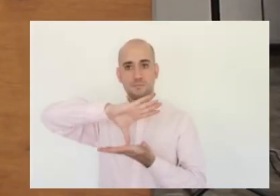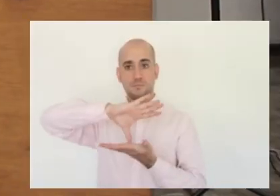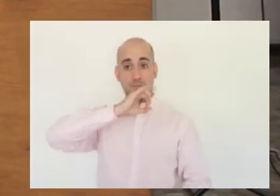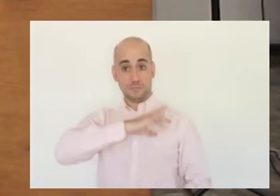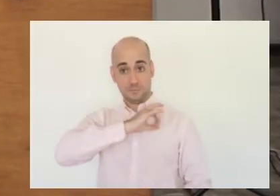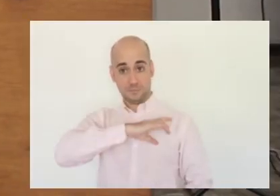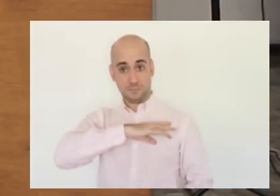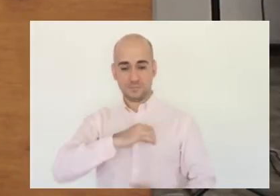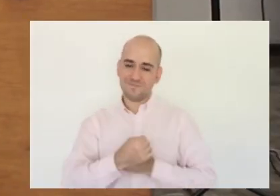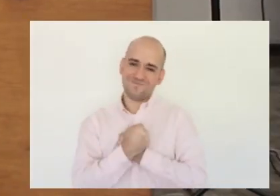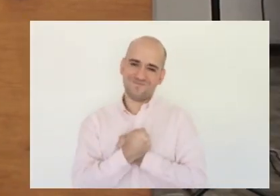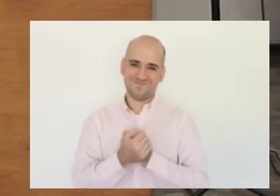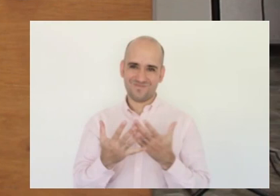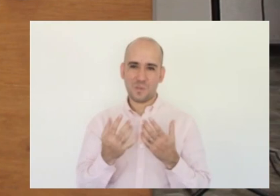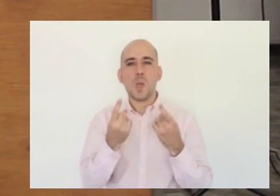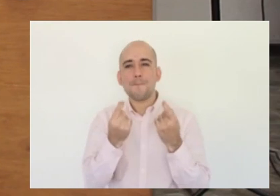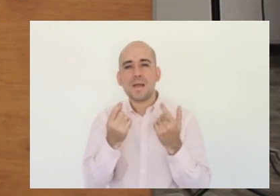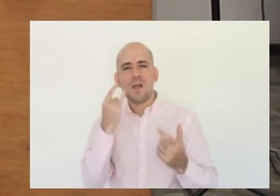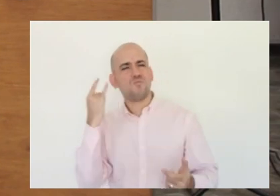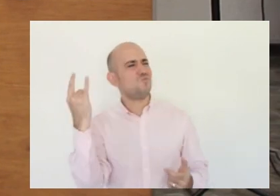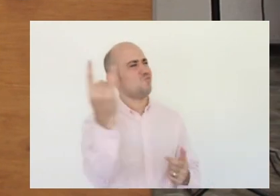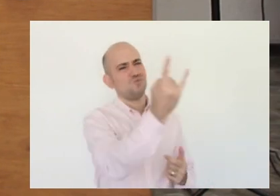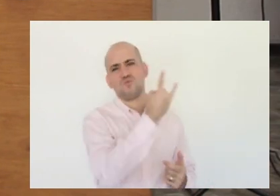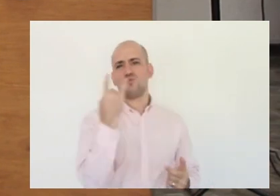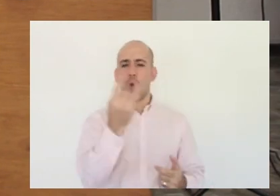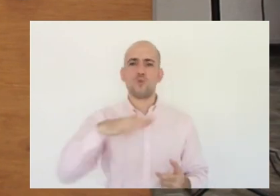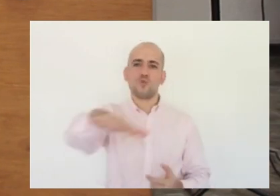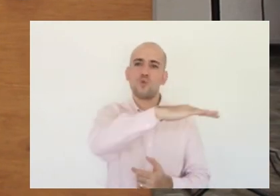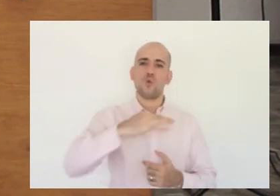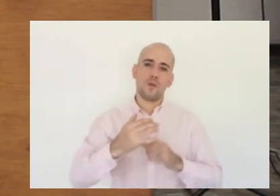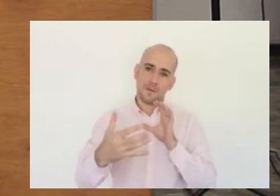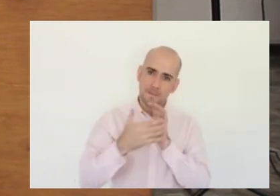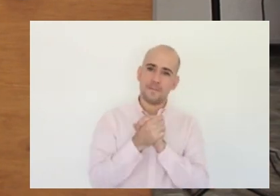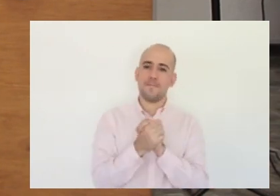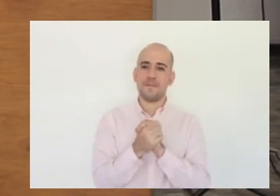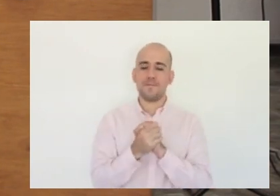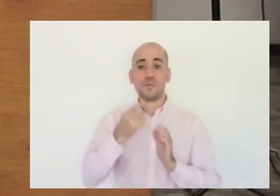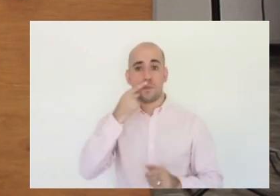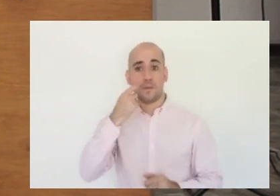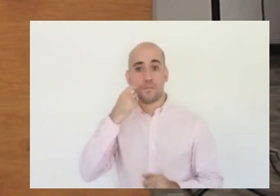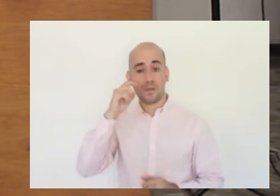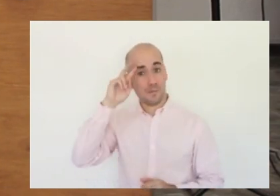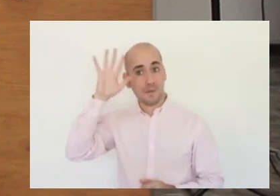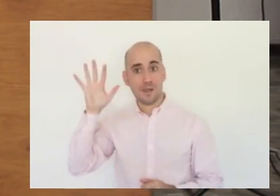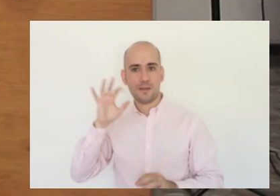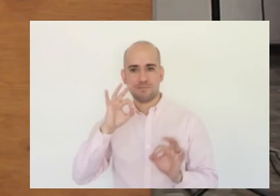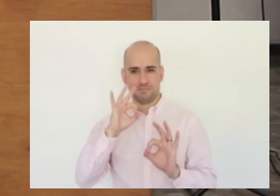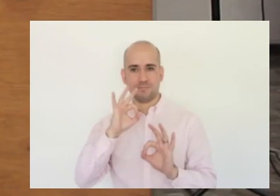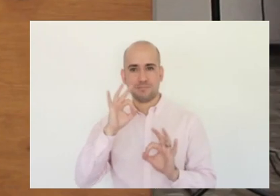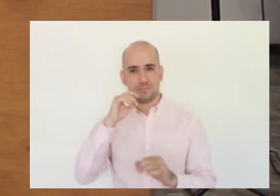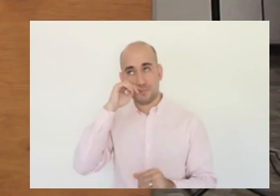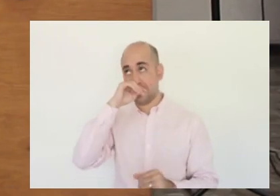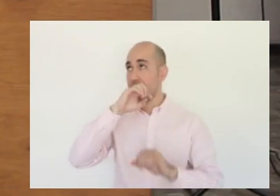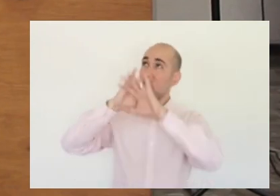Porque amo mi patria, la siento universal, como dijo el poeta Benedetti, y cuando miro el cielo veo acá mis nubes